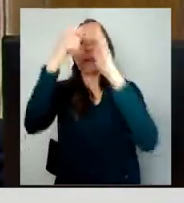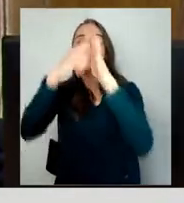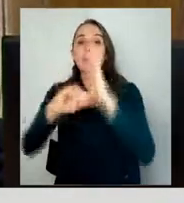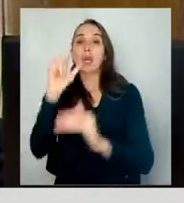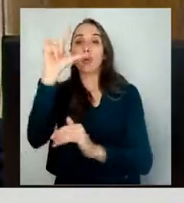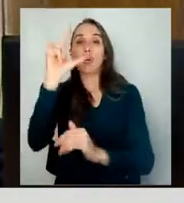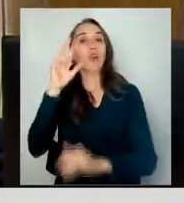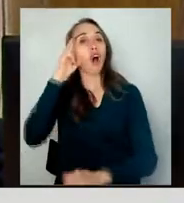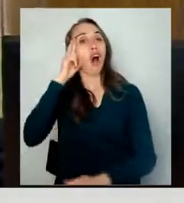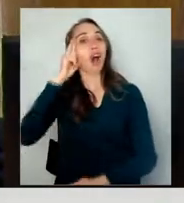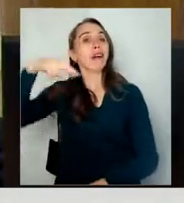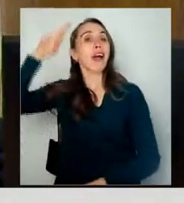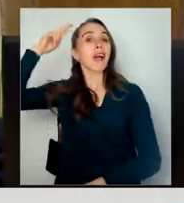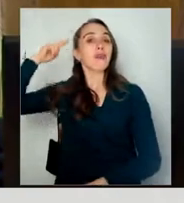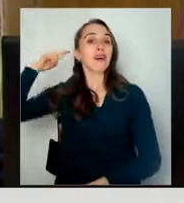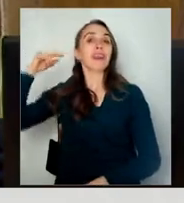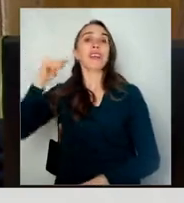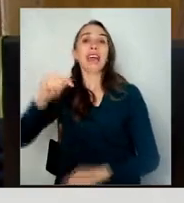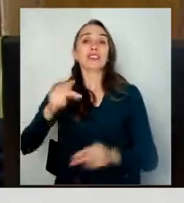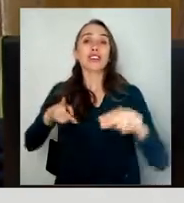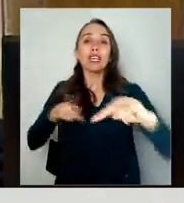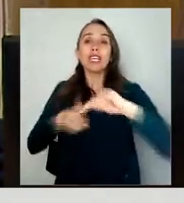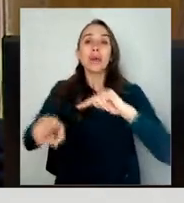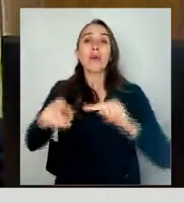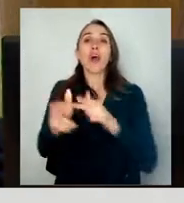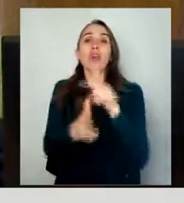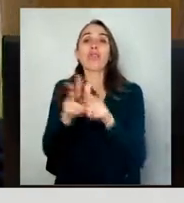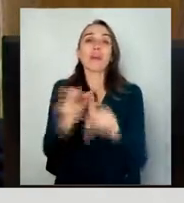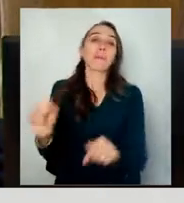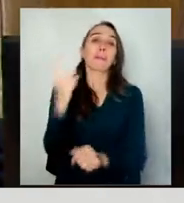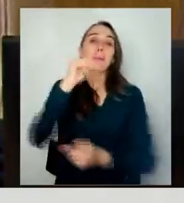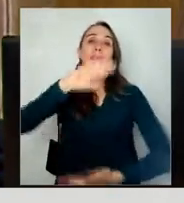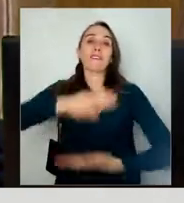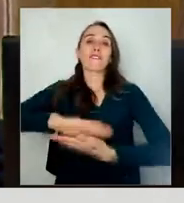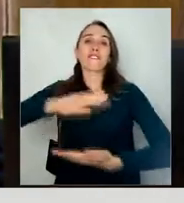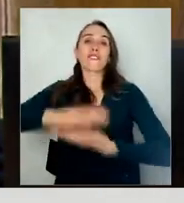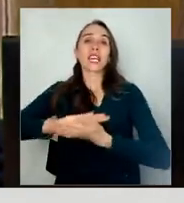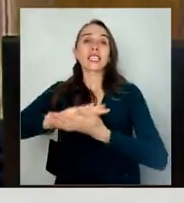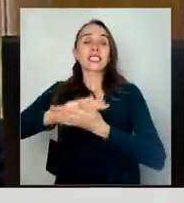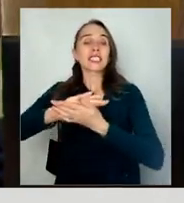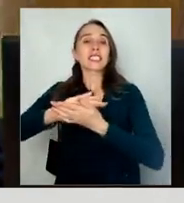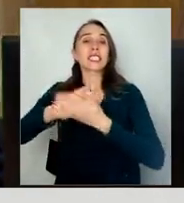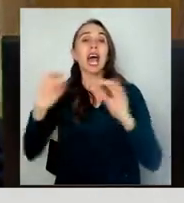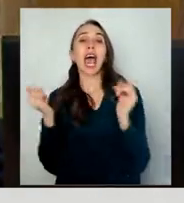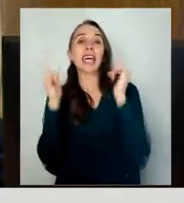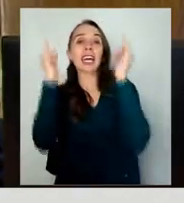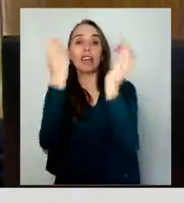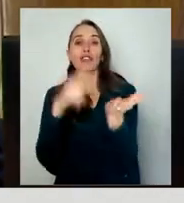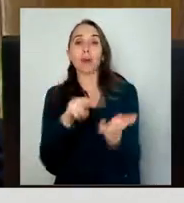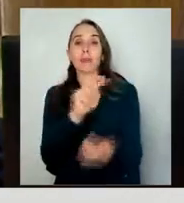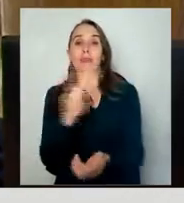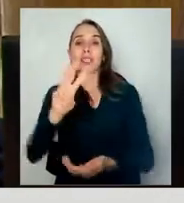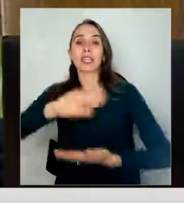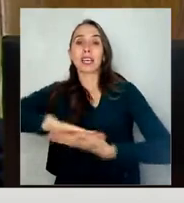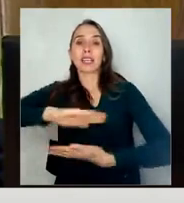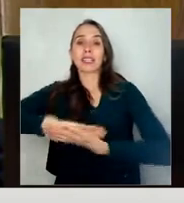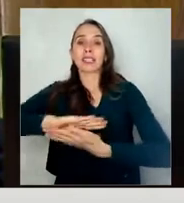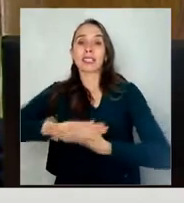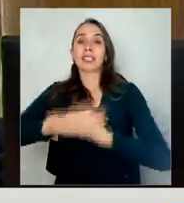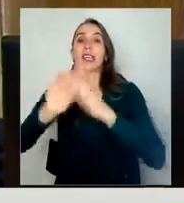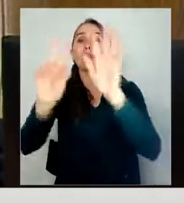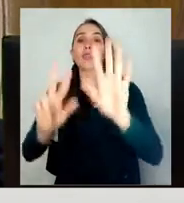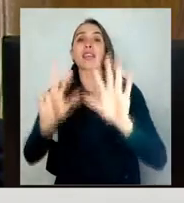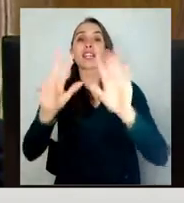este evento con el ya tradicional fiesta de la recreación que este 2023 celebró su versión número 18